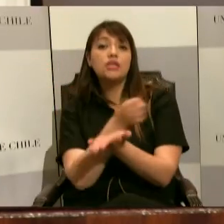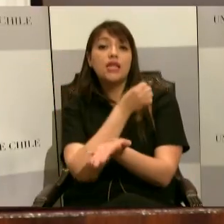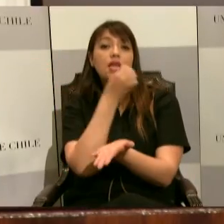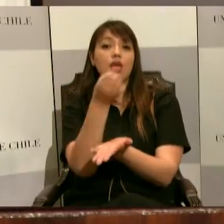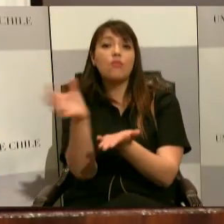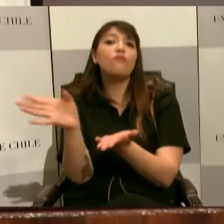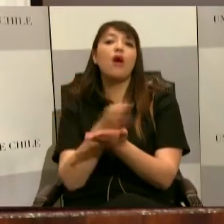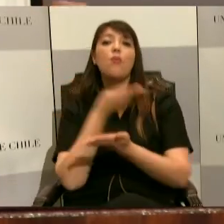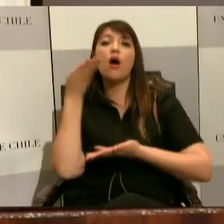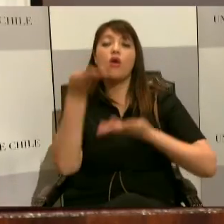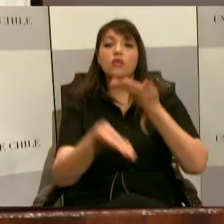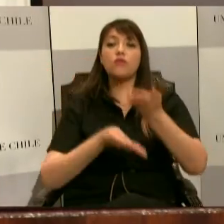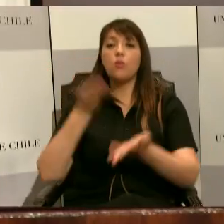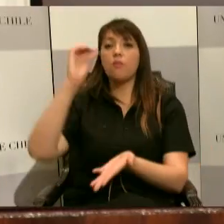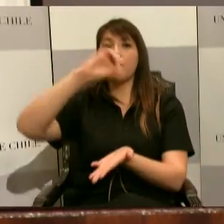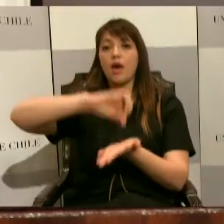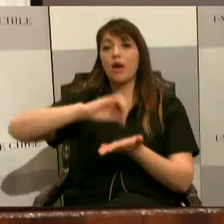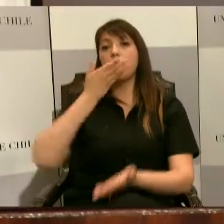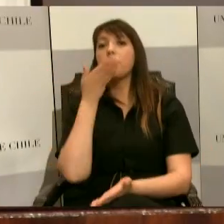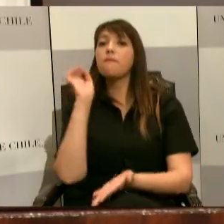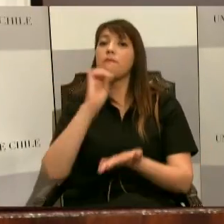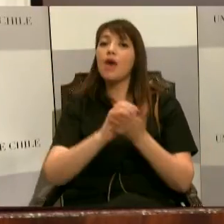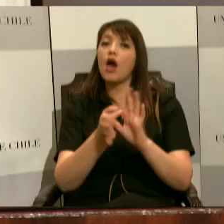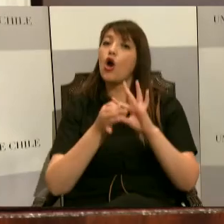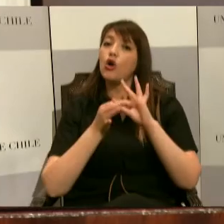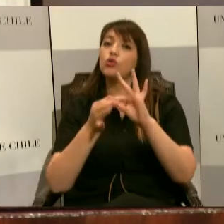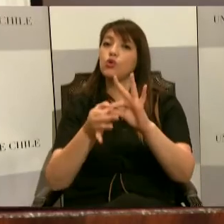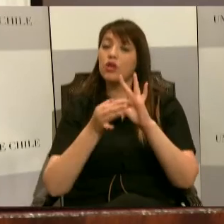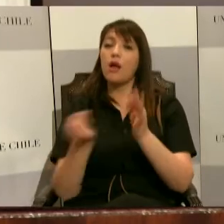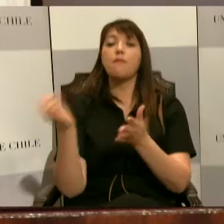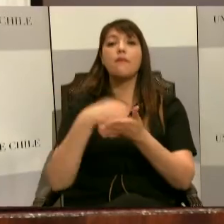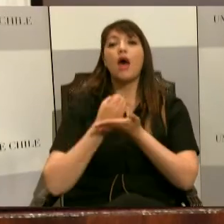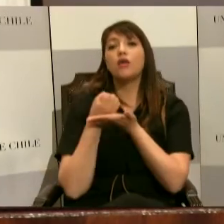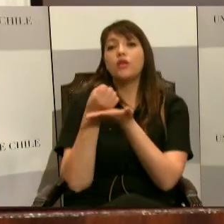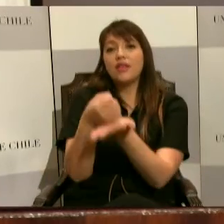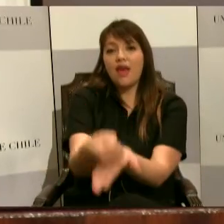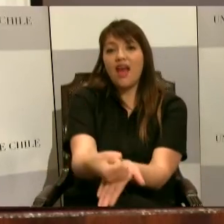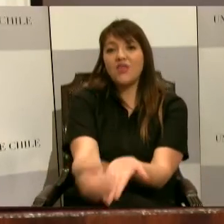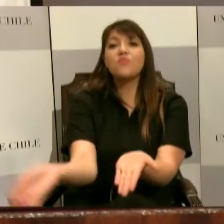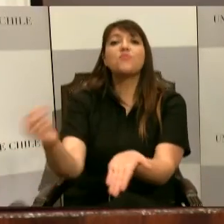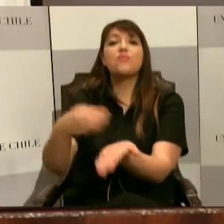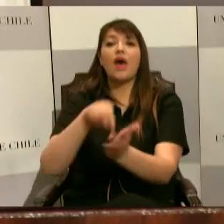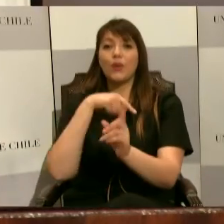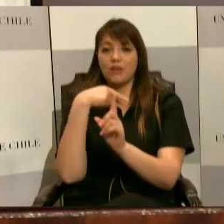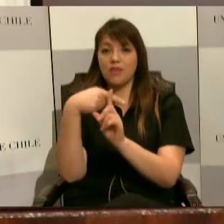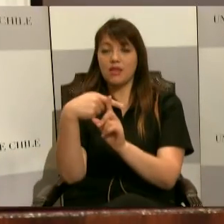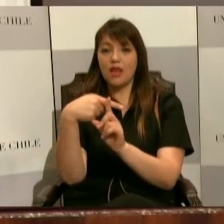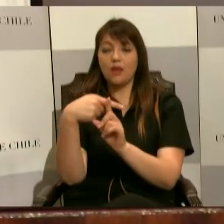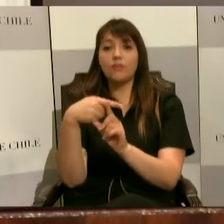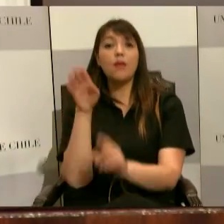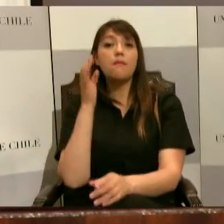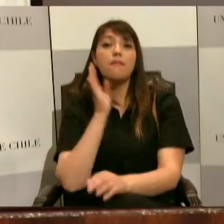habremos contribuido a un país más cohesionado, más solidario, más optimista.